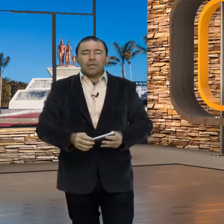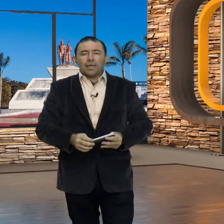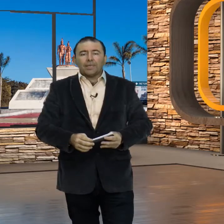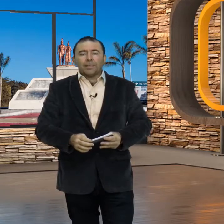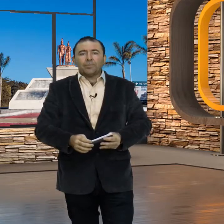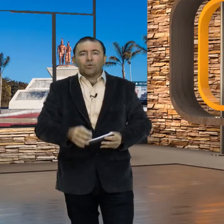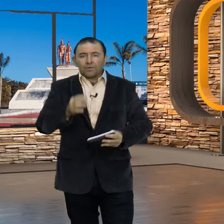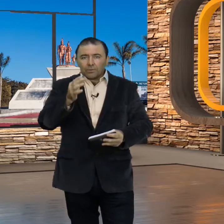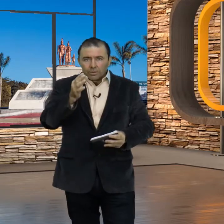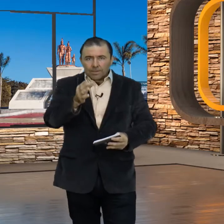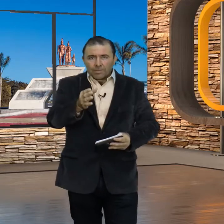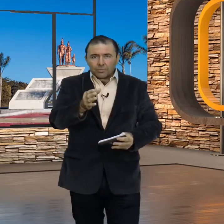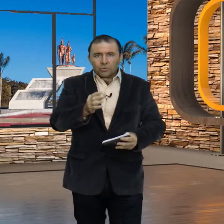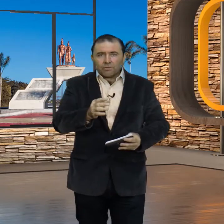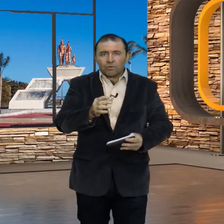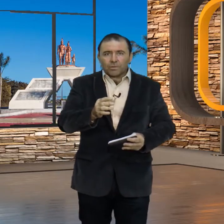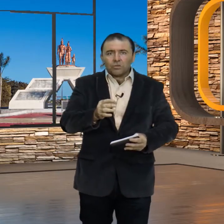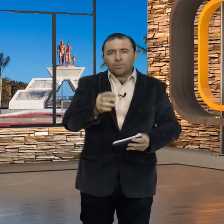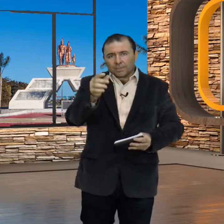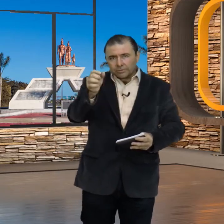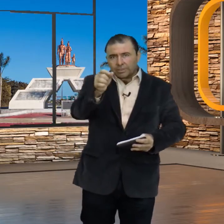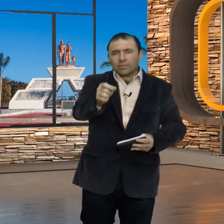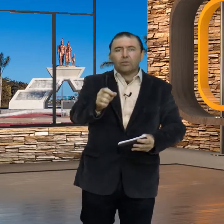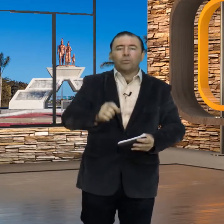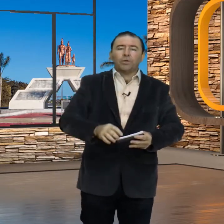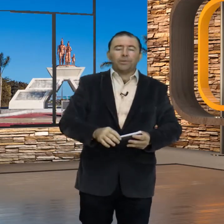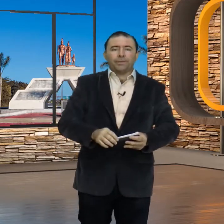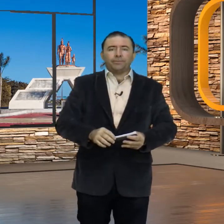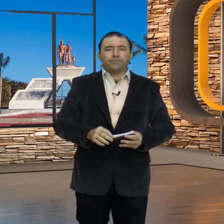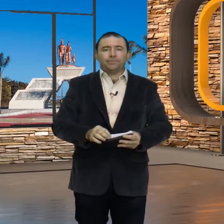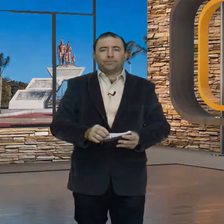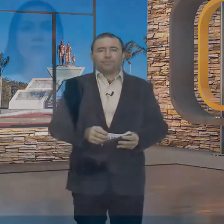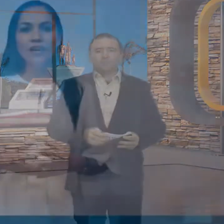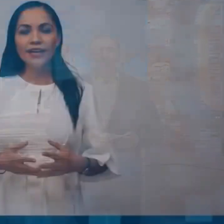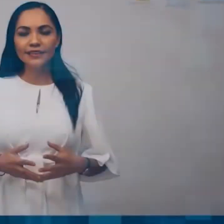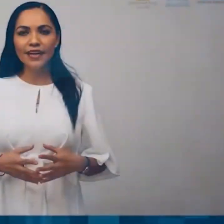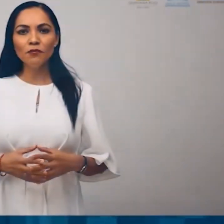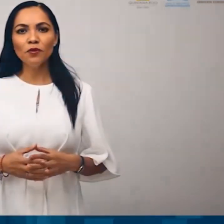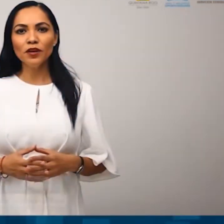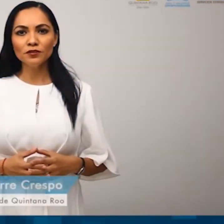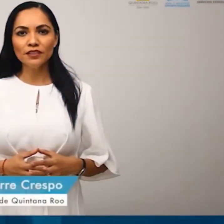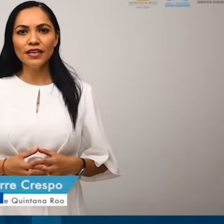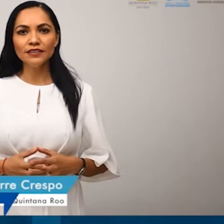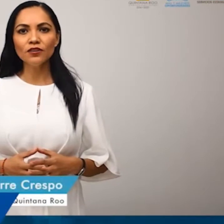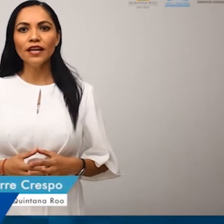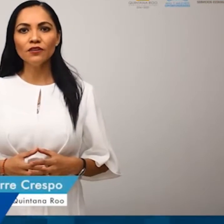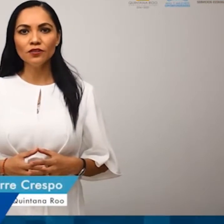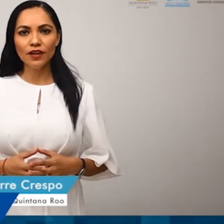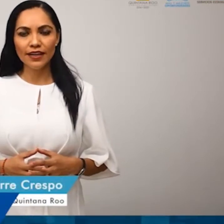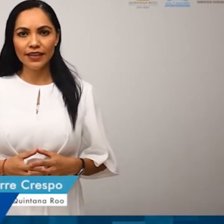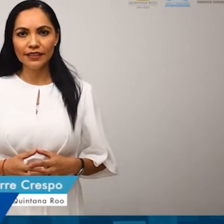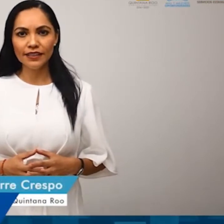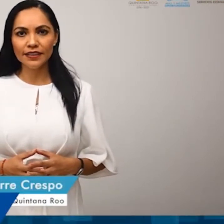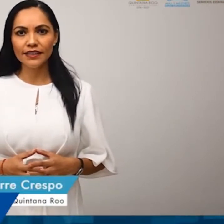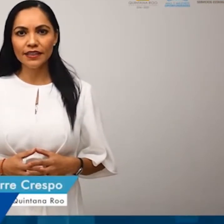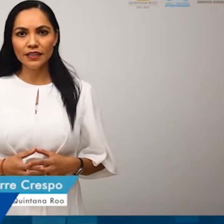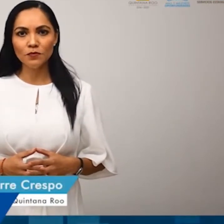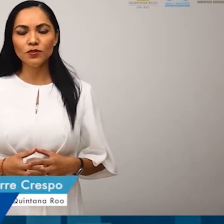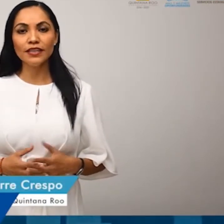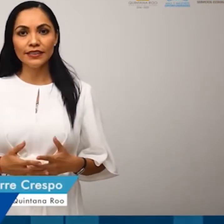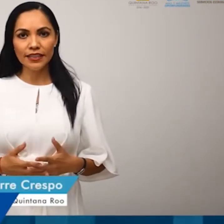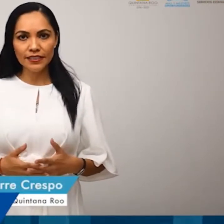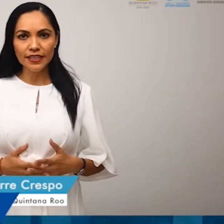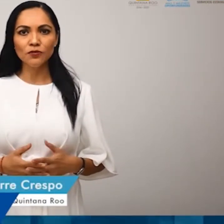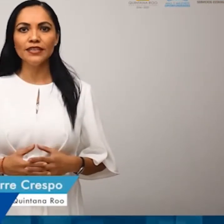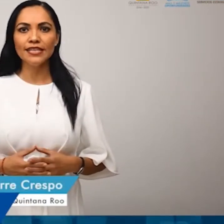Alejandra Aguirre. Por favor, vamos con información para que usted lo pueda ver. Hola, ¿qué tal? Muy buenos días. Soy la doctora Alejandra Aguirre